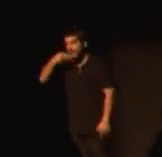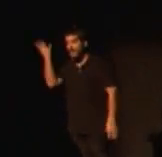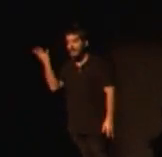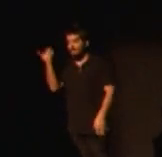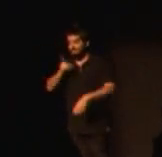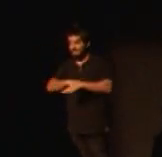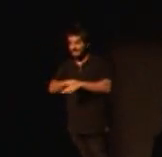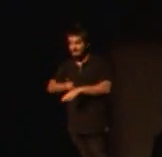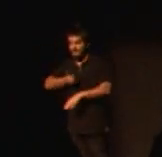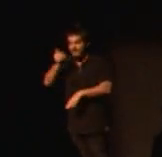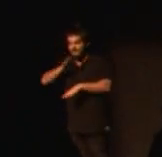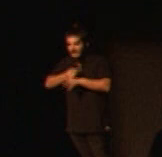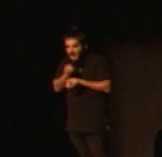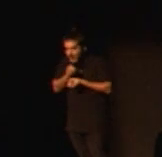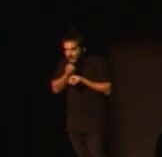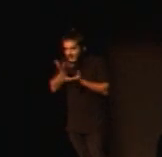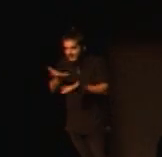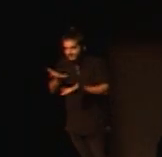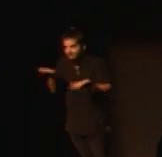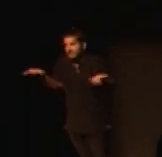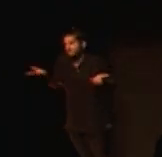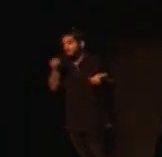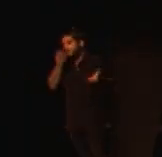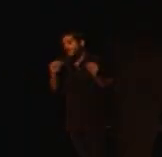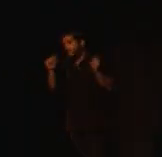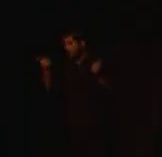todas, pero por algún sitio hay que empezar.